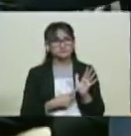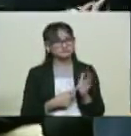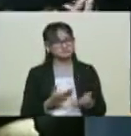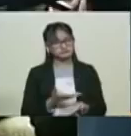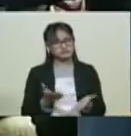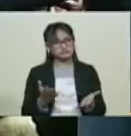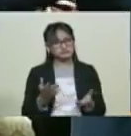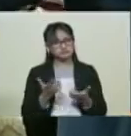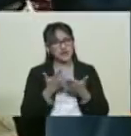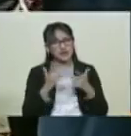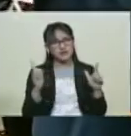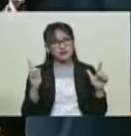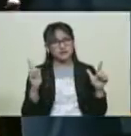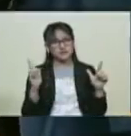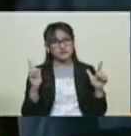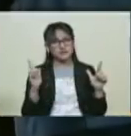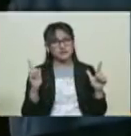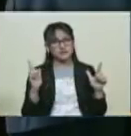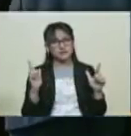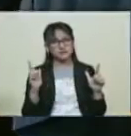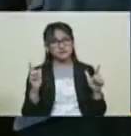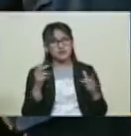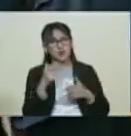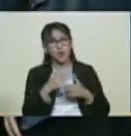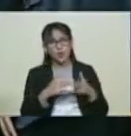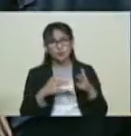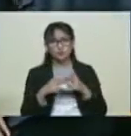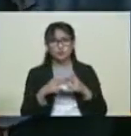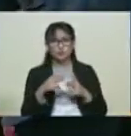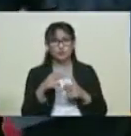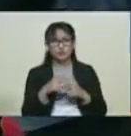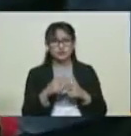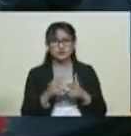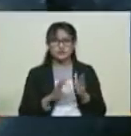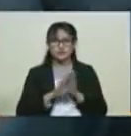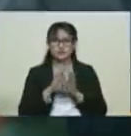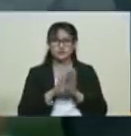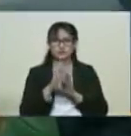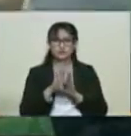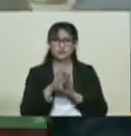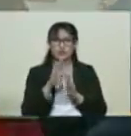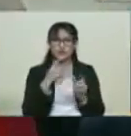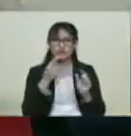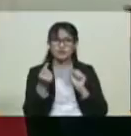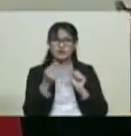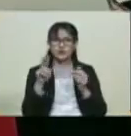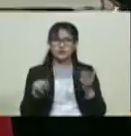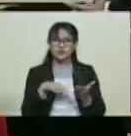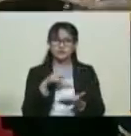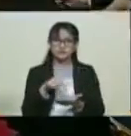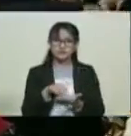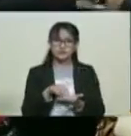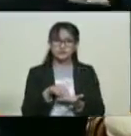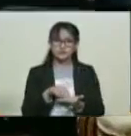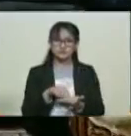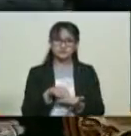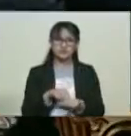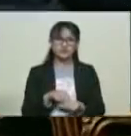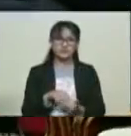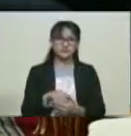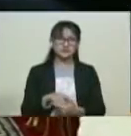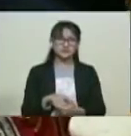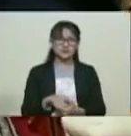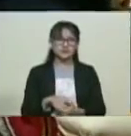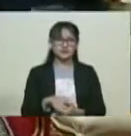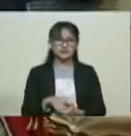sociedad venezolana para construir, además, y avanzar en este gran diálogo nacional. Así también lo